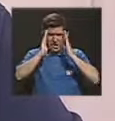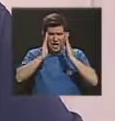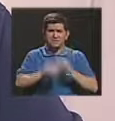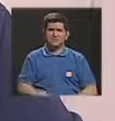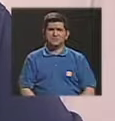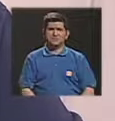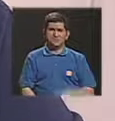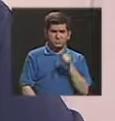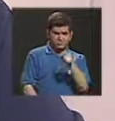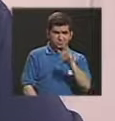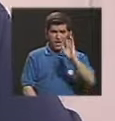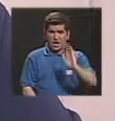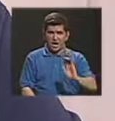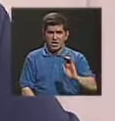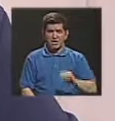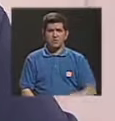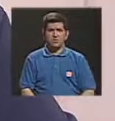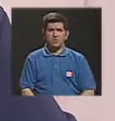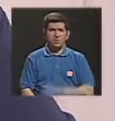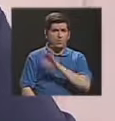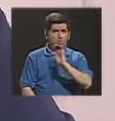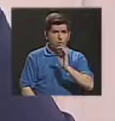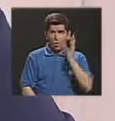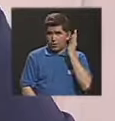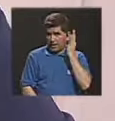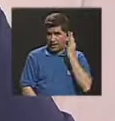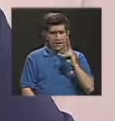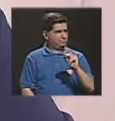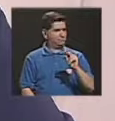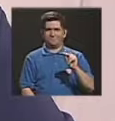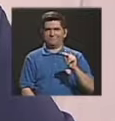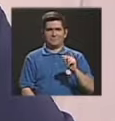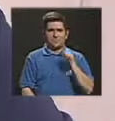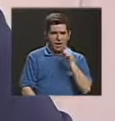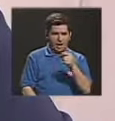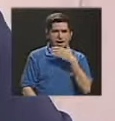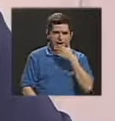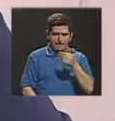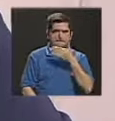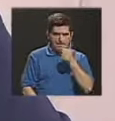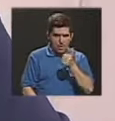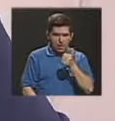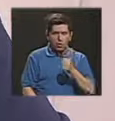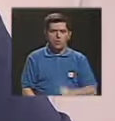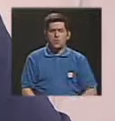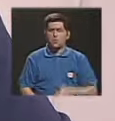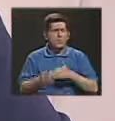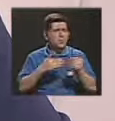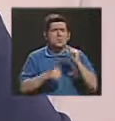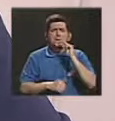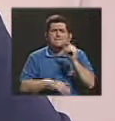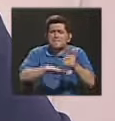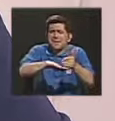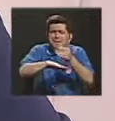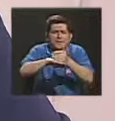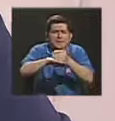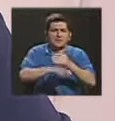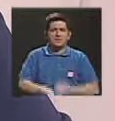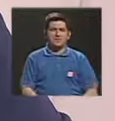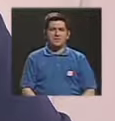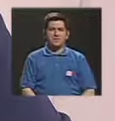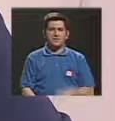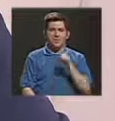tiene es el niño o la niña. En la medida en que ese niño esté mejor y por mínima que sea el progreso que